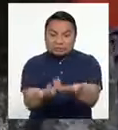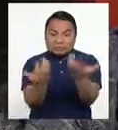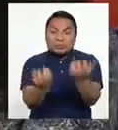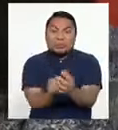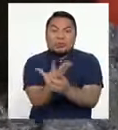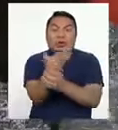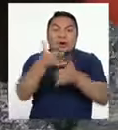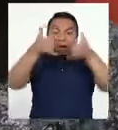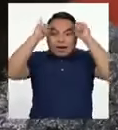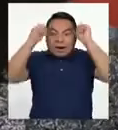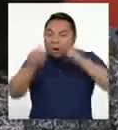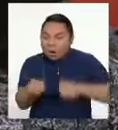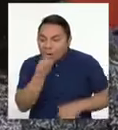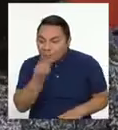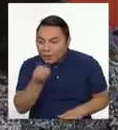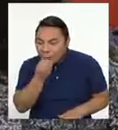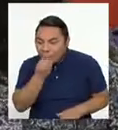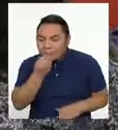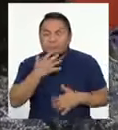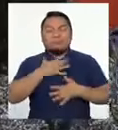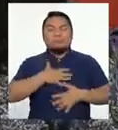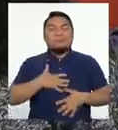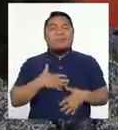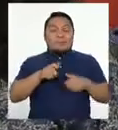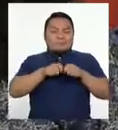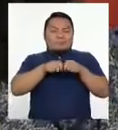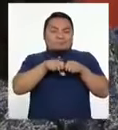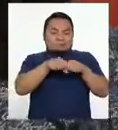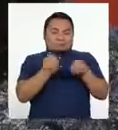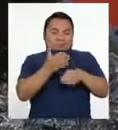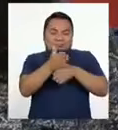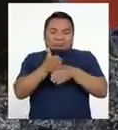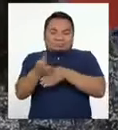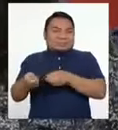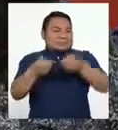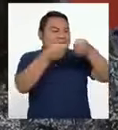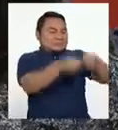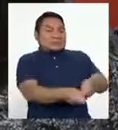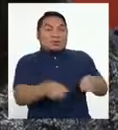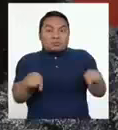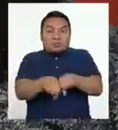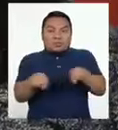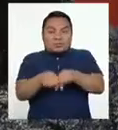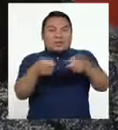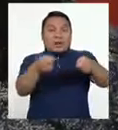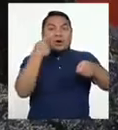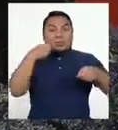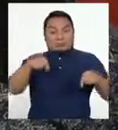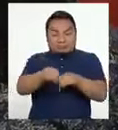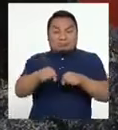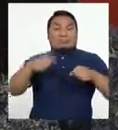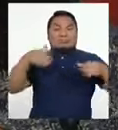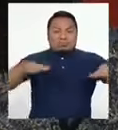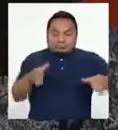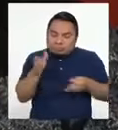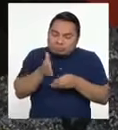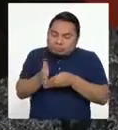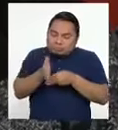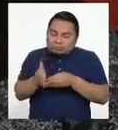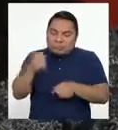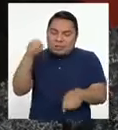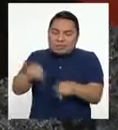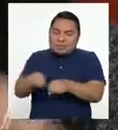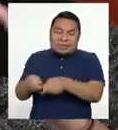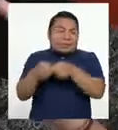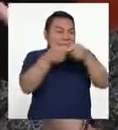la comió y le dio cuero al zapatero. El zapatero arregló los zapatos de Doña Juana y